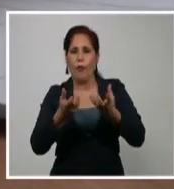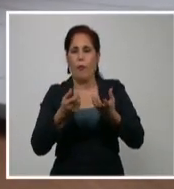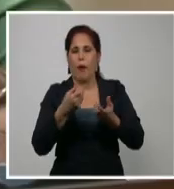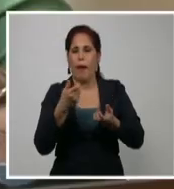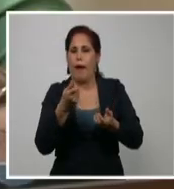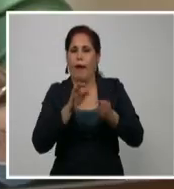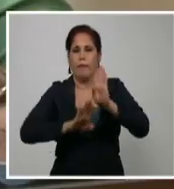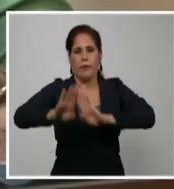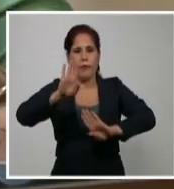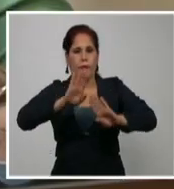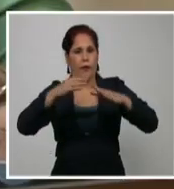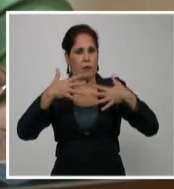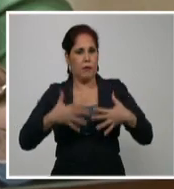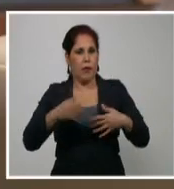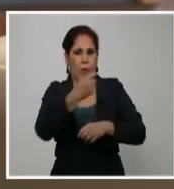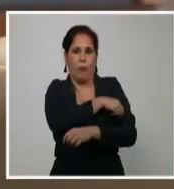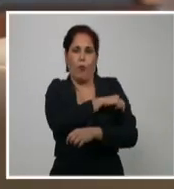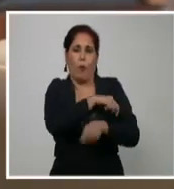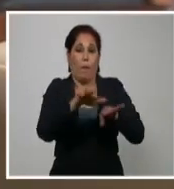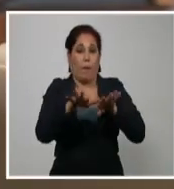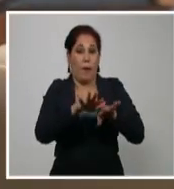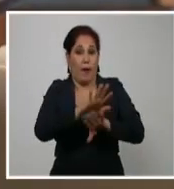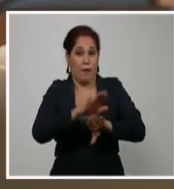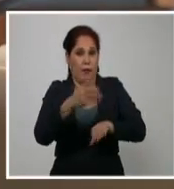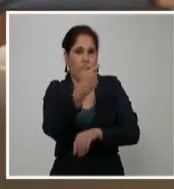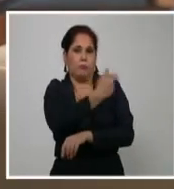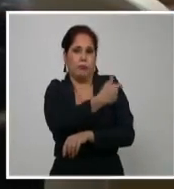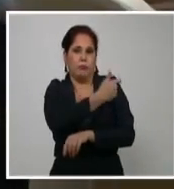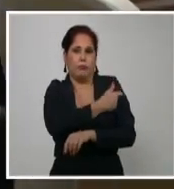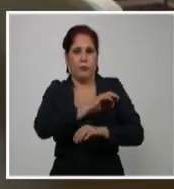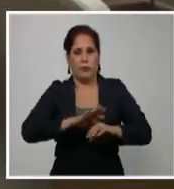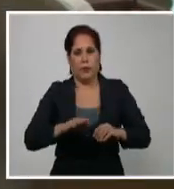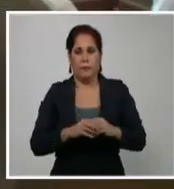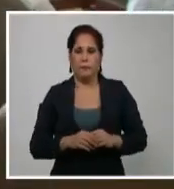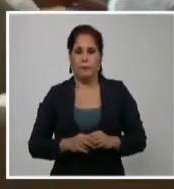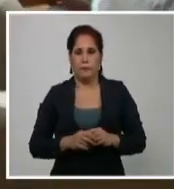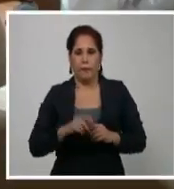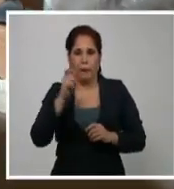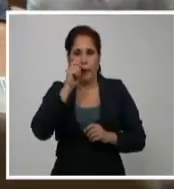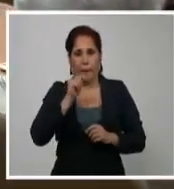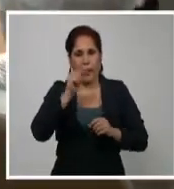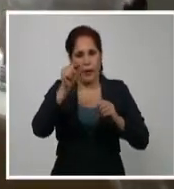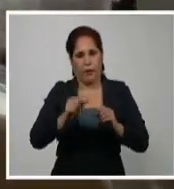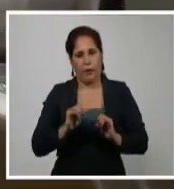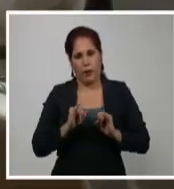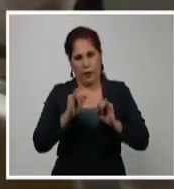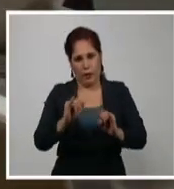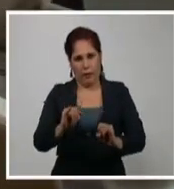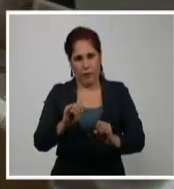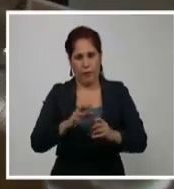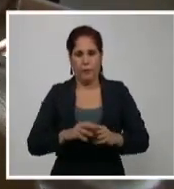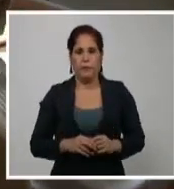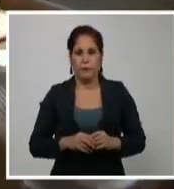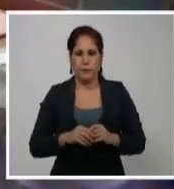de la población cuando estén listas nuestras vacunas. Héctor Martínez, Sistema Informativo de la Televisión Cubana.